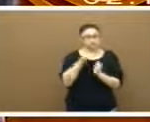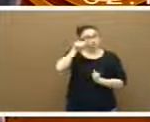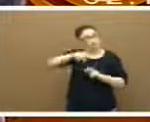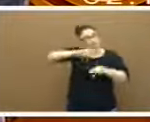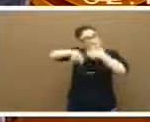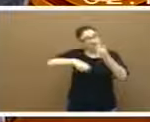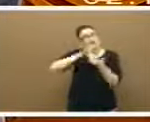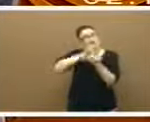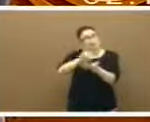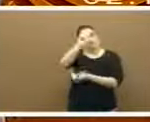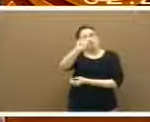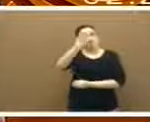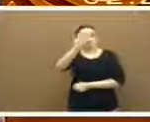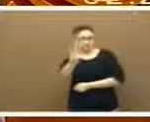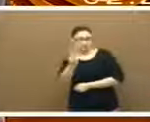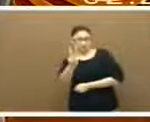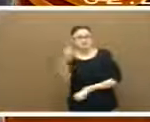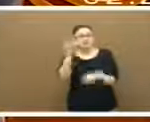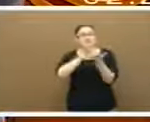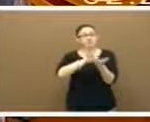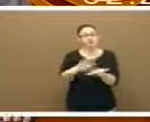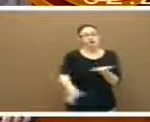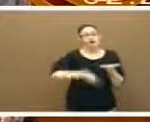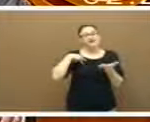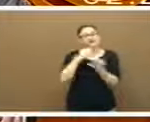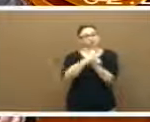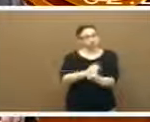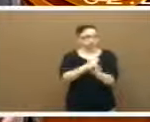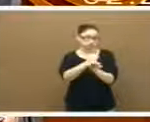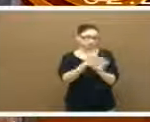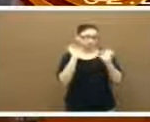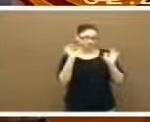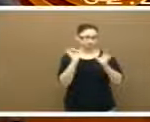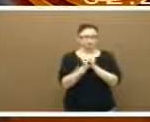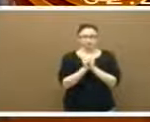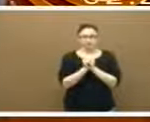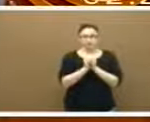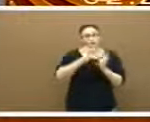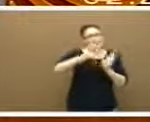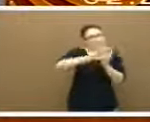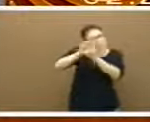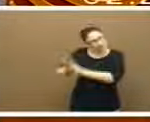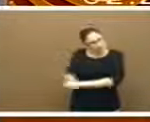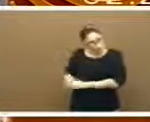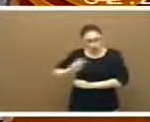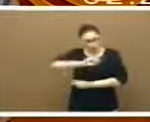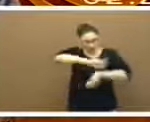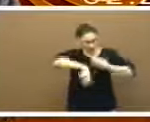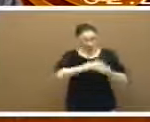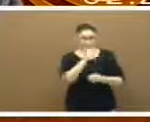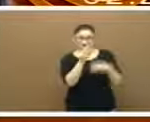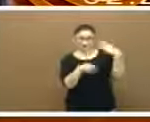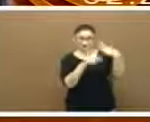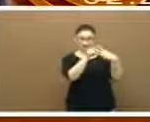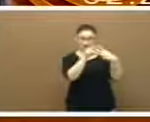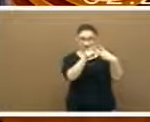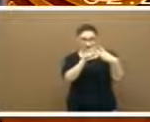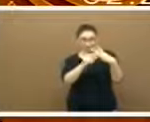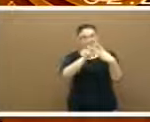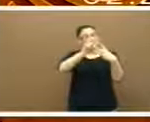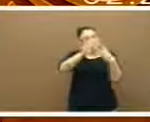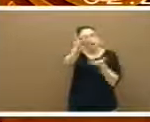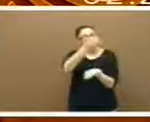03, que es a la Dirección General de la Función Pública. Después tenemos otras enmiendas, que son tres en concreto, que se refieren a